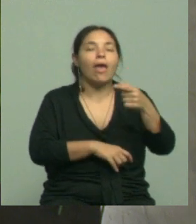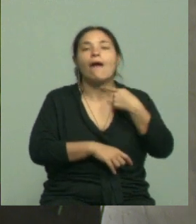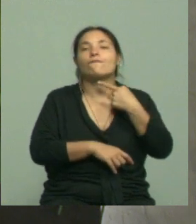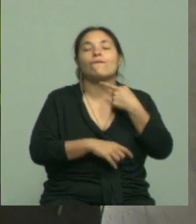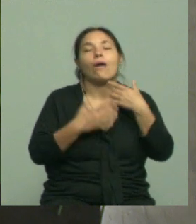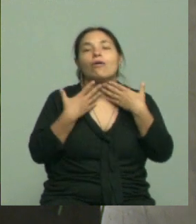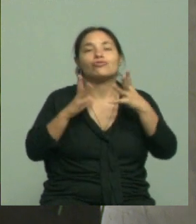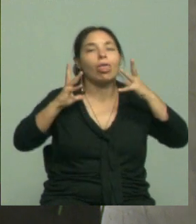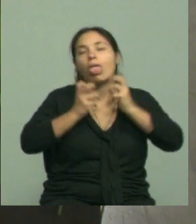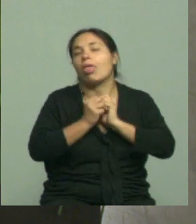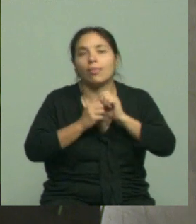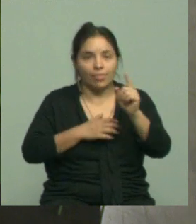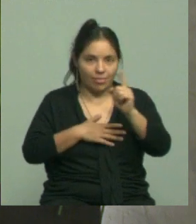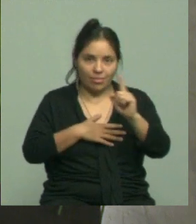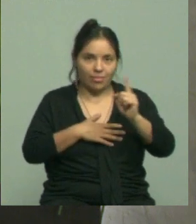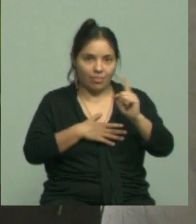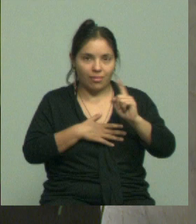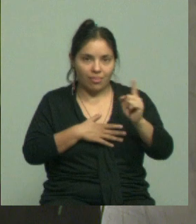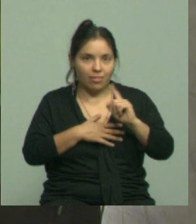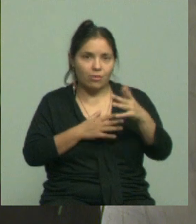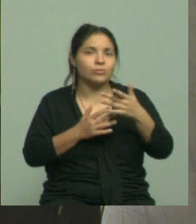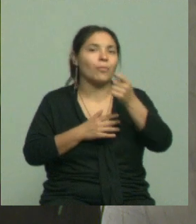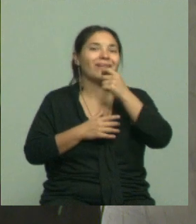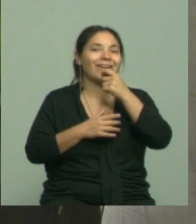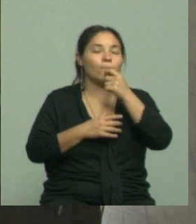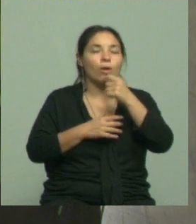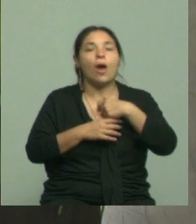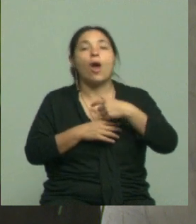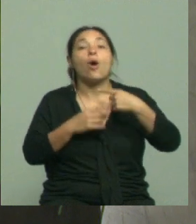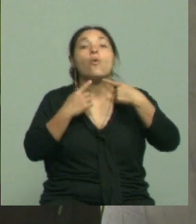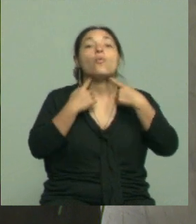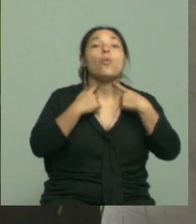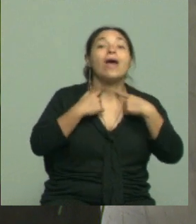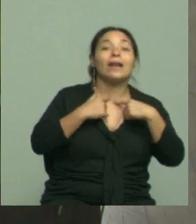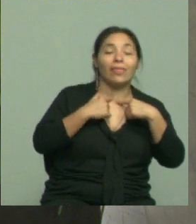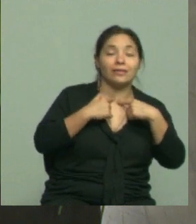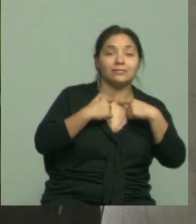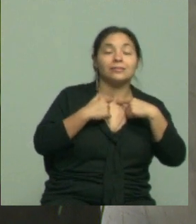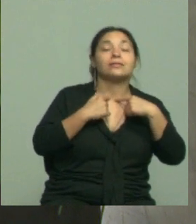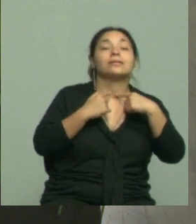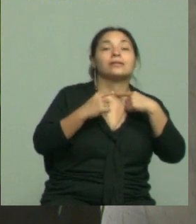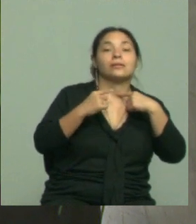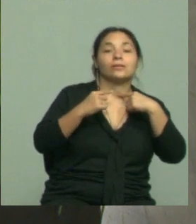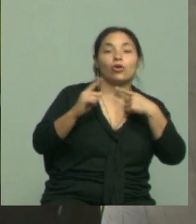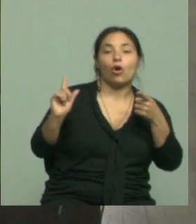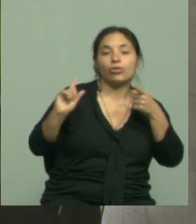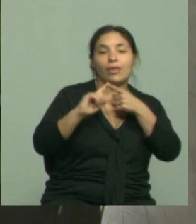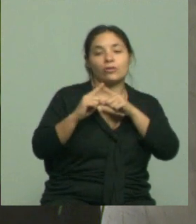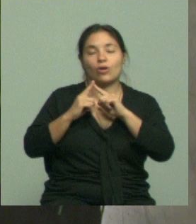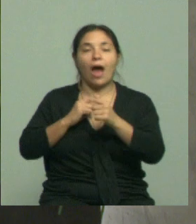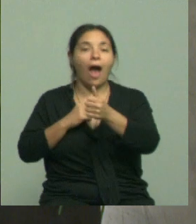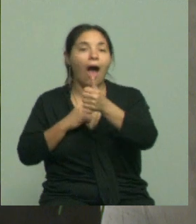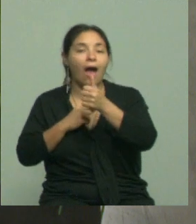afectar las cuerdas vocales. Las cuerdas vocales en realidad no tienen contacto con el alimento, pero ¿qué pasa? El café es una bebida